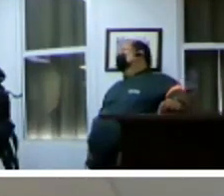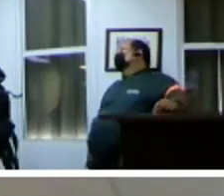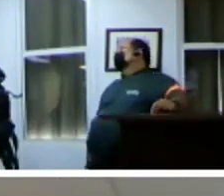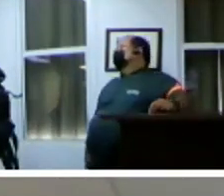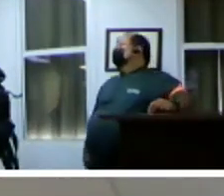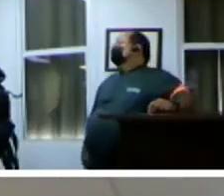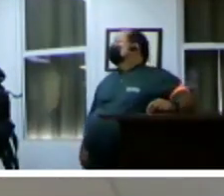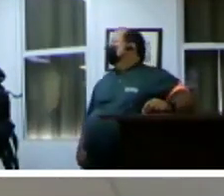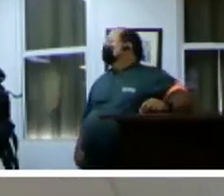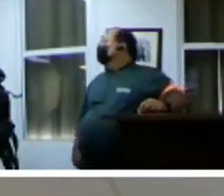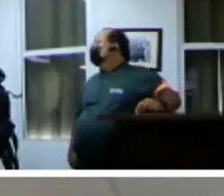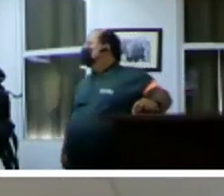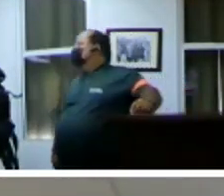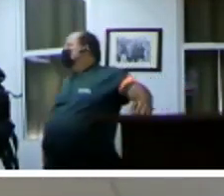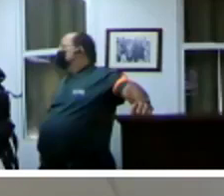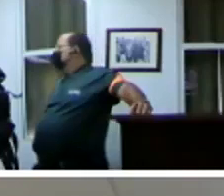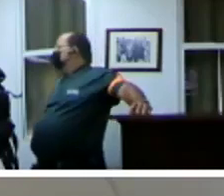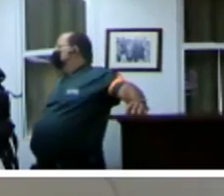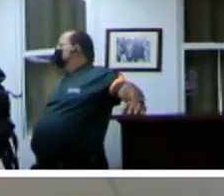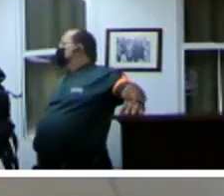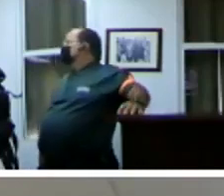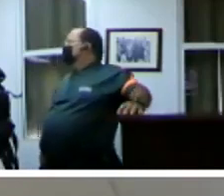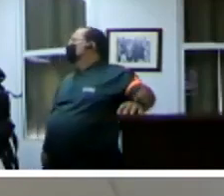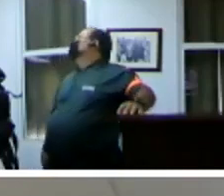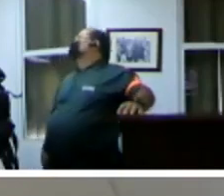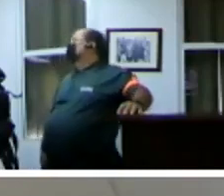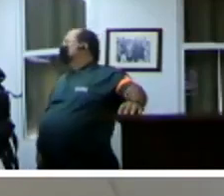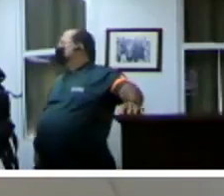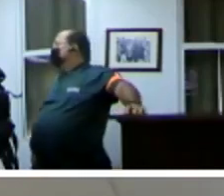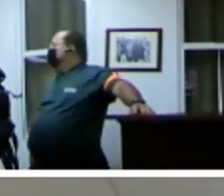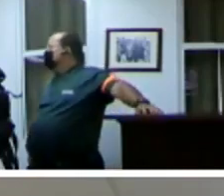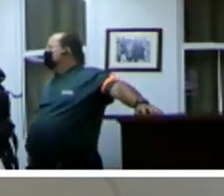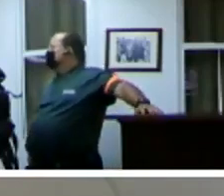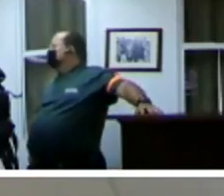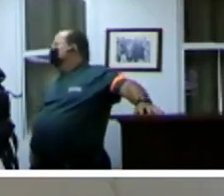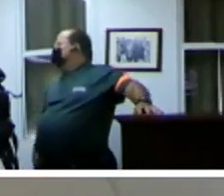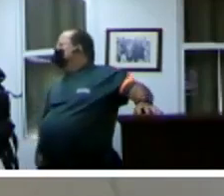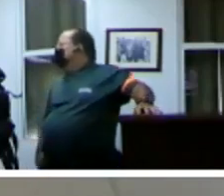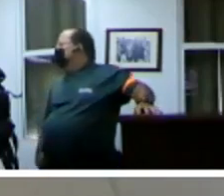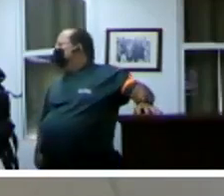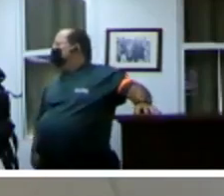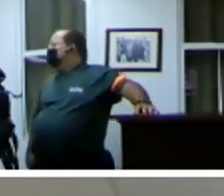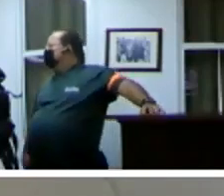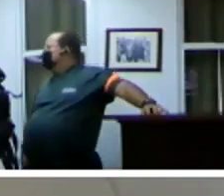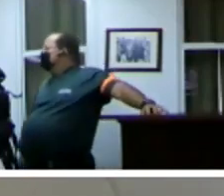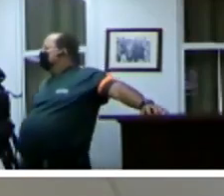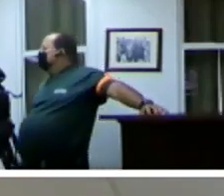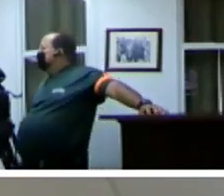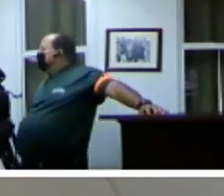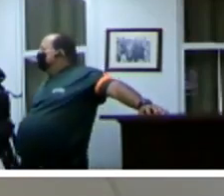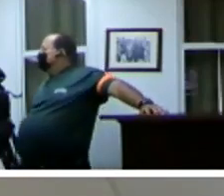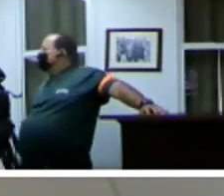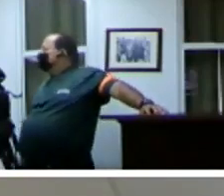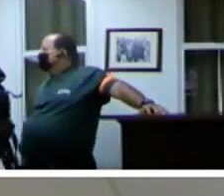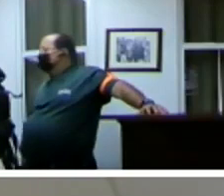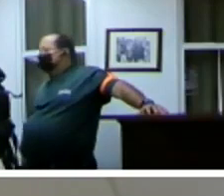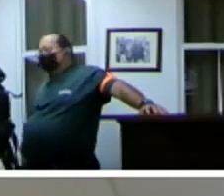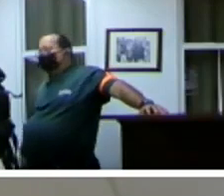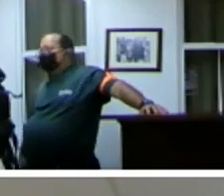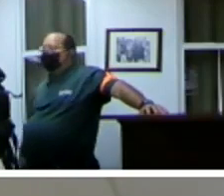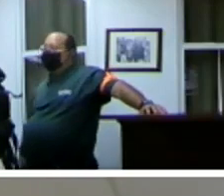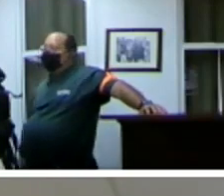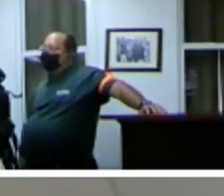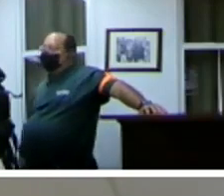Eso lo vamos a aclarar. Pero sí, exacto, con mucho gusto. Pero la realidad es que... Porque sé que me enviaron unos documentos y después me dijeron que llegaron unos